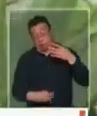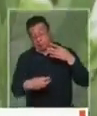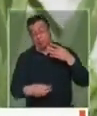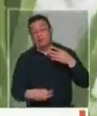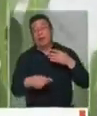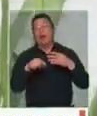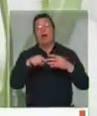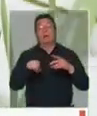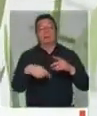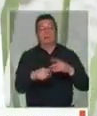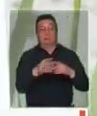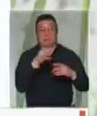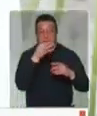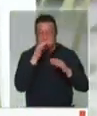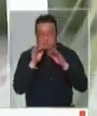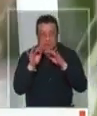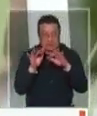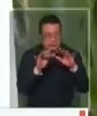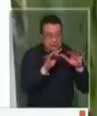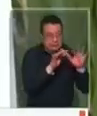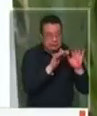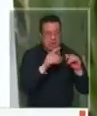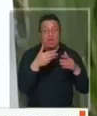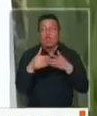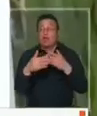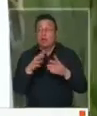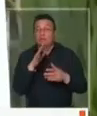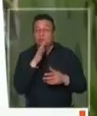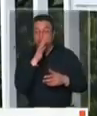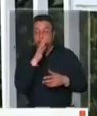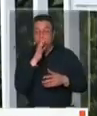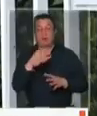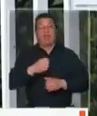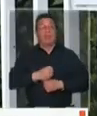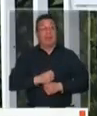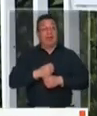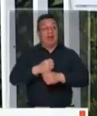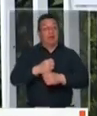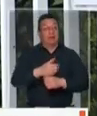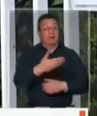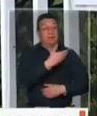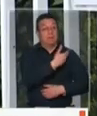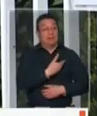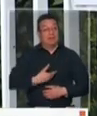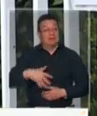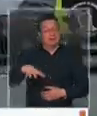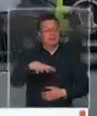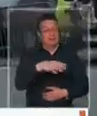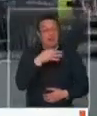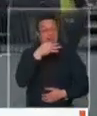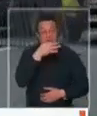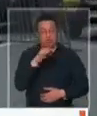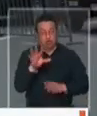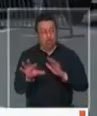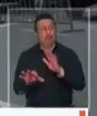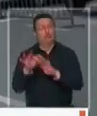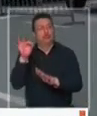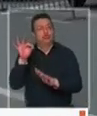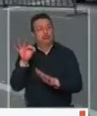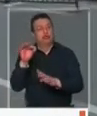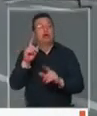pitón. Teorías de su paradero varias, incluso la delegación presidencial dijo que había aparecido y